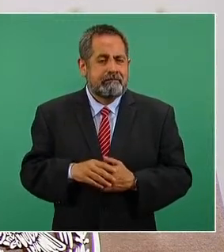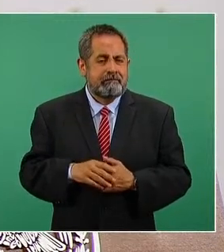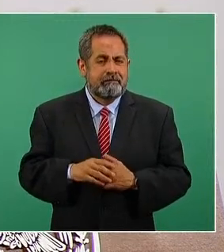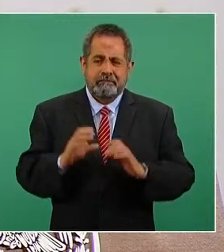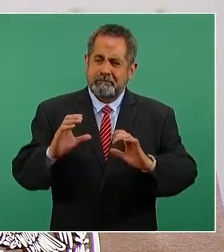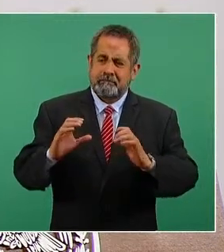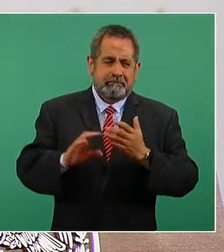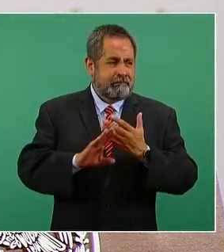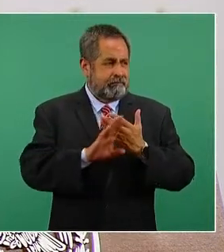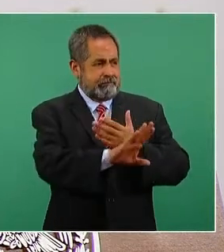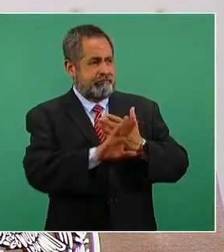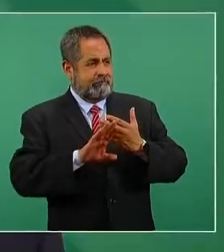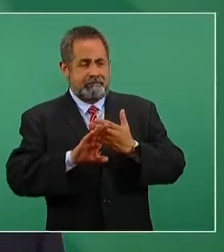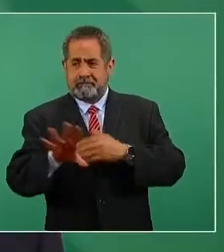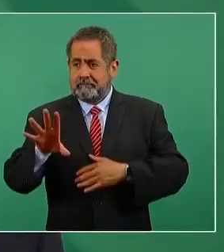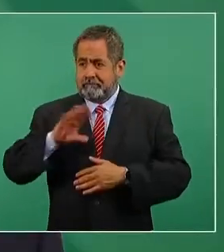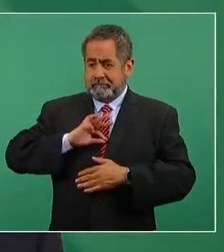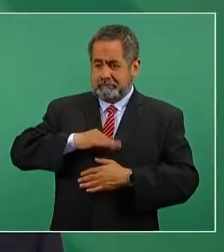infectemos.